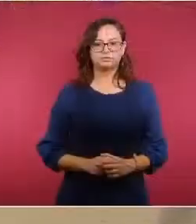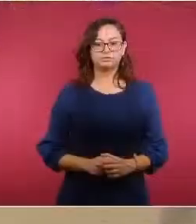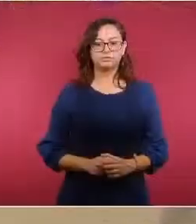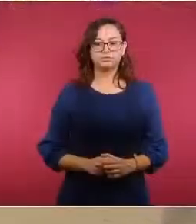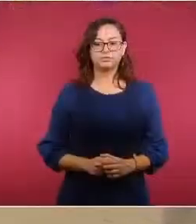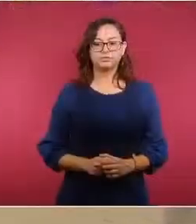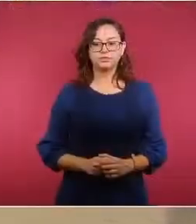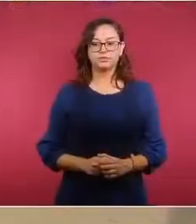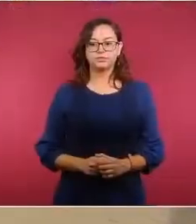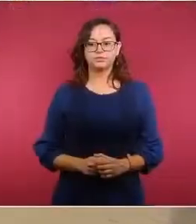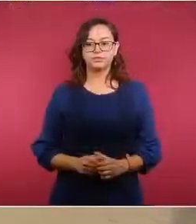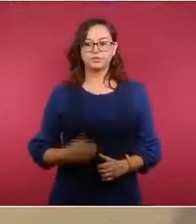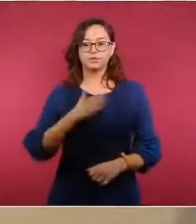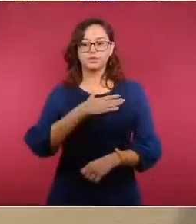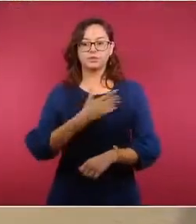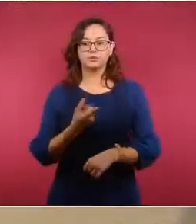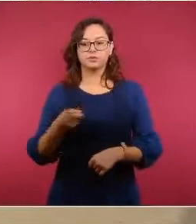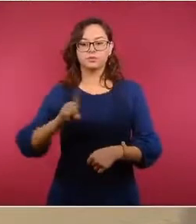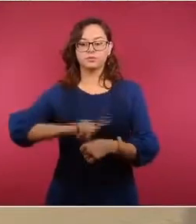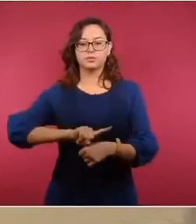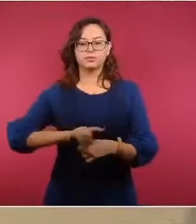Muy buenos días.